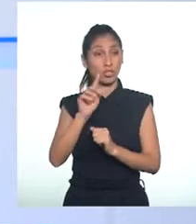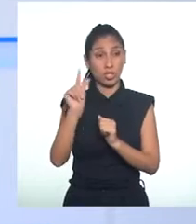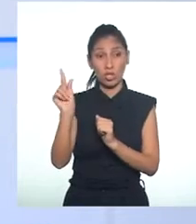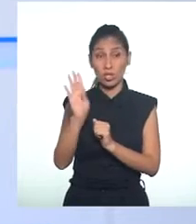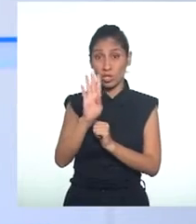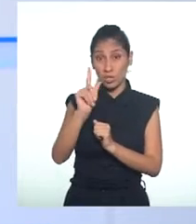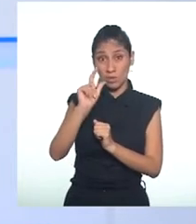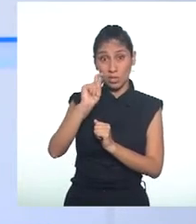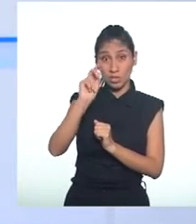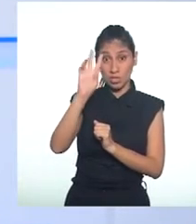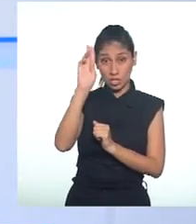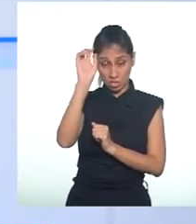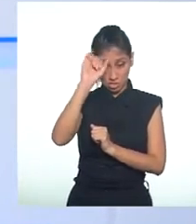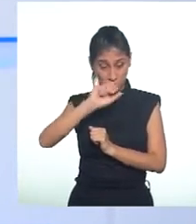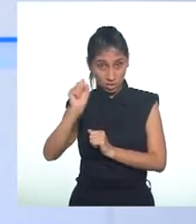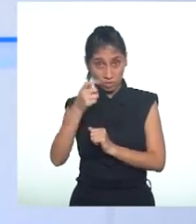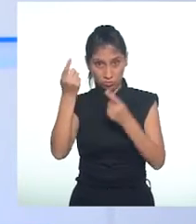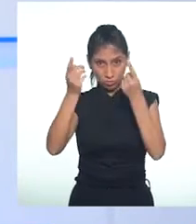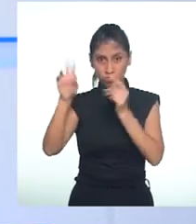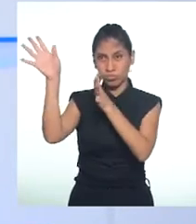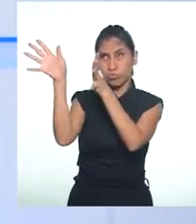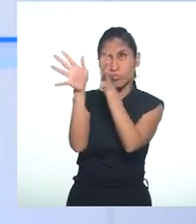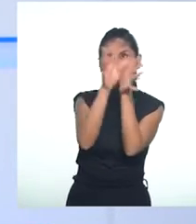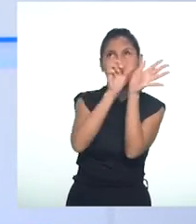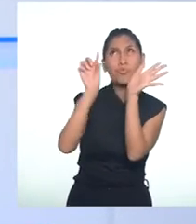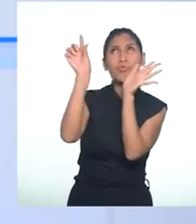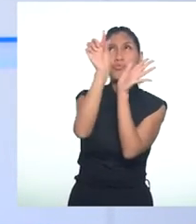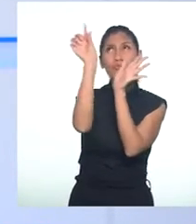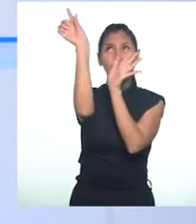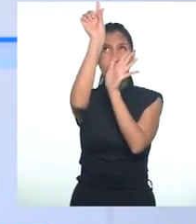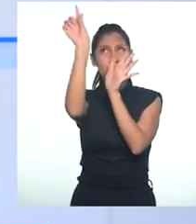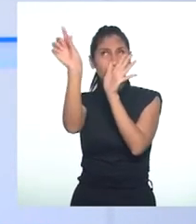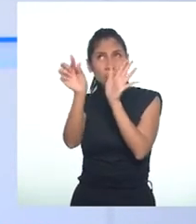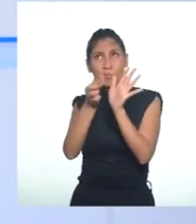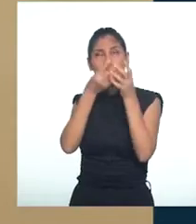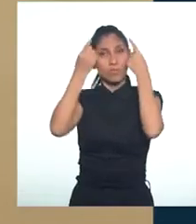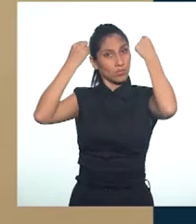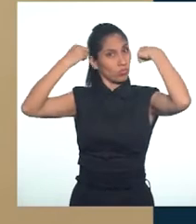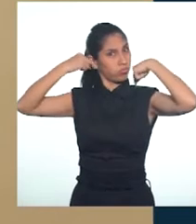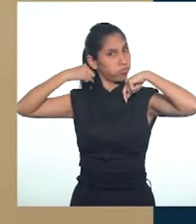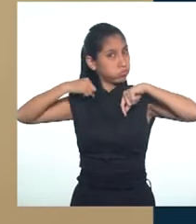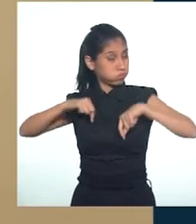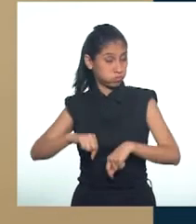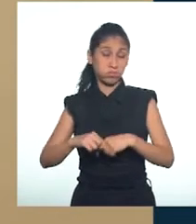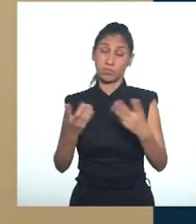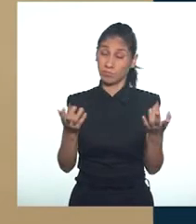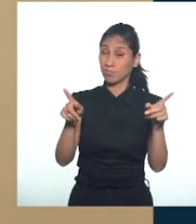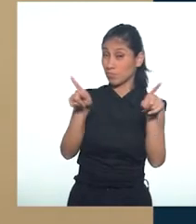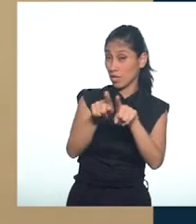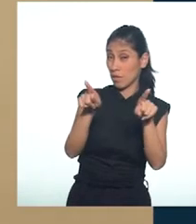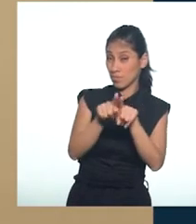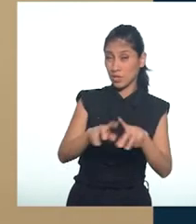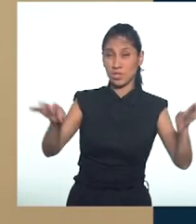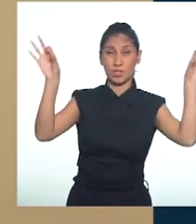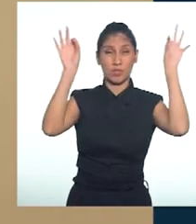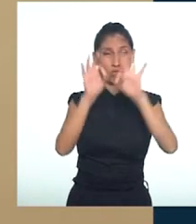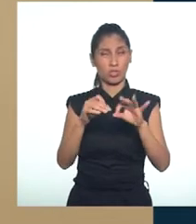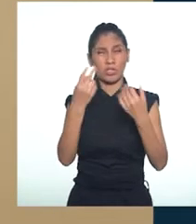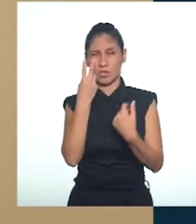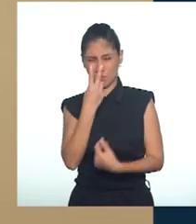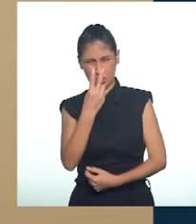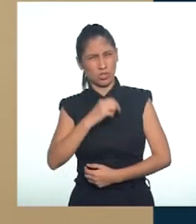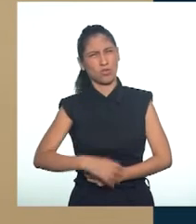crecer son los cuerpos humanos. Nosotros solemos oscilar en esas temperaturas. También es importante saber que